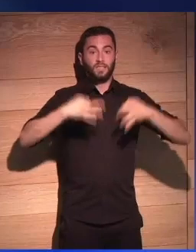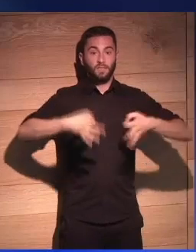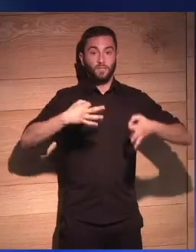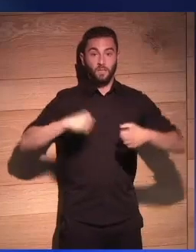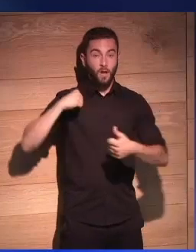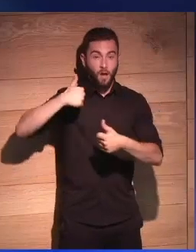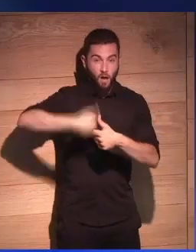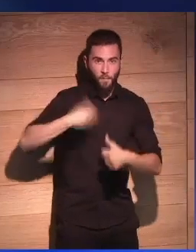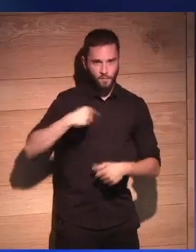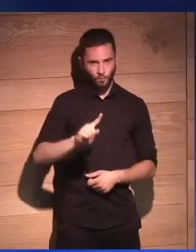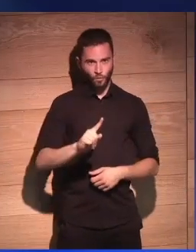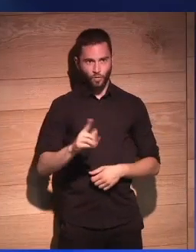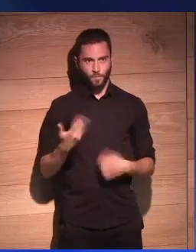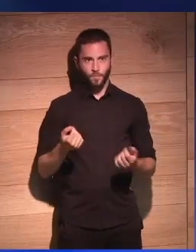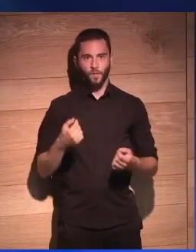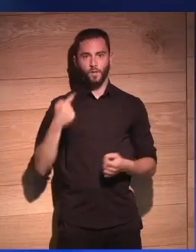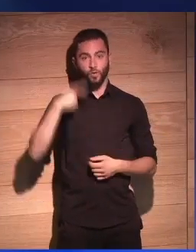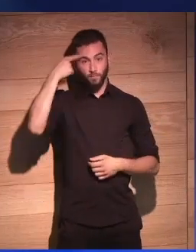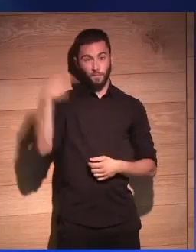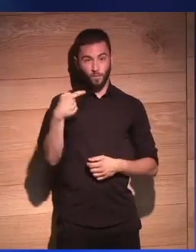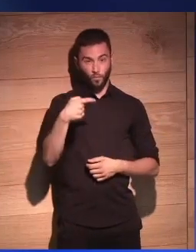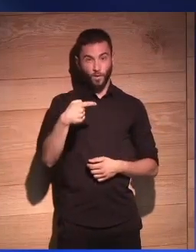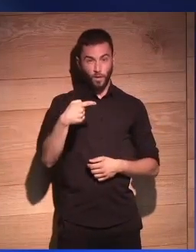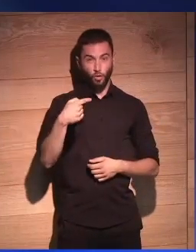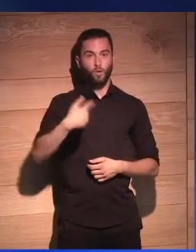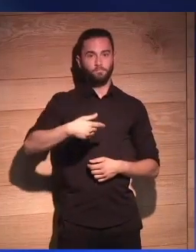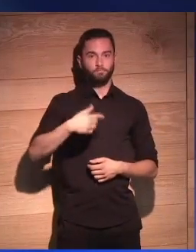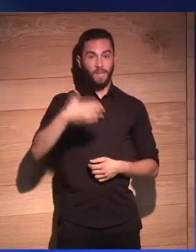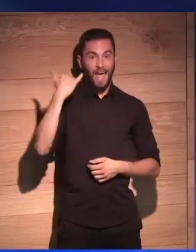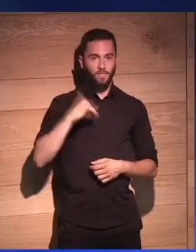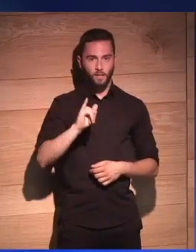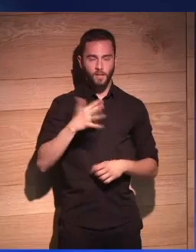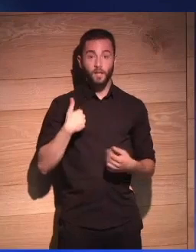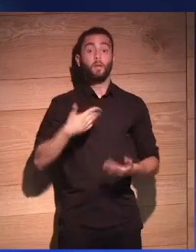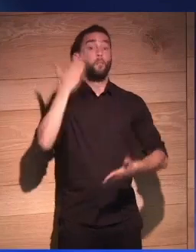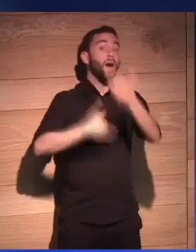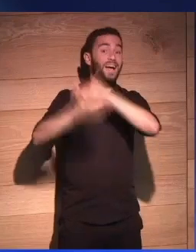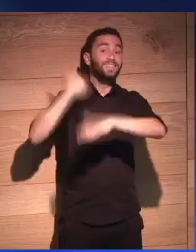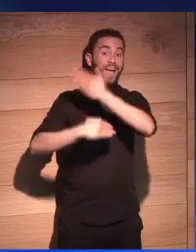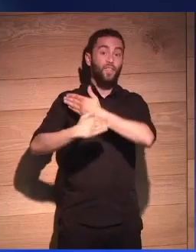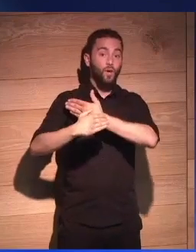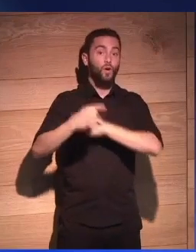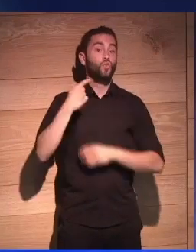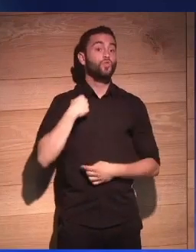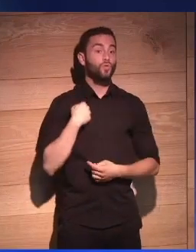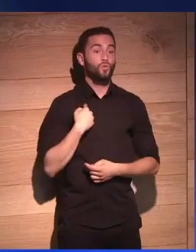mira, esto es otro prejuicio que yo tenía, que en el pasado, blanco y negro, que en el pasado